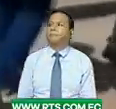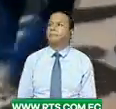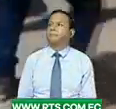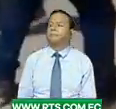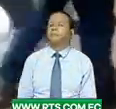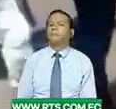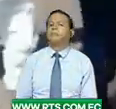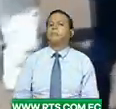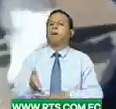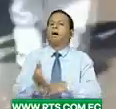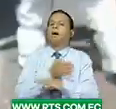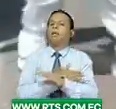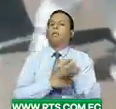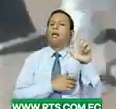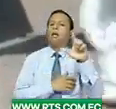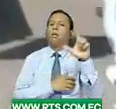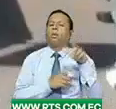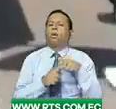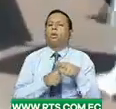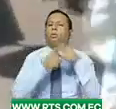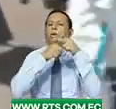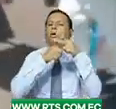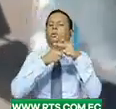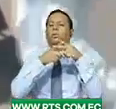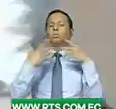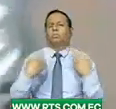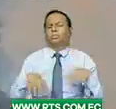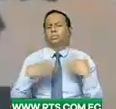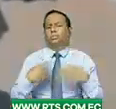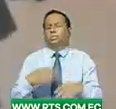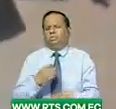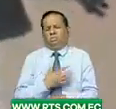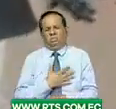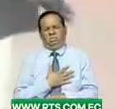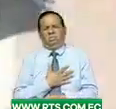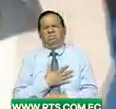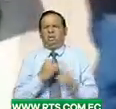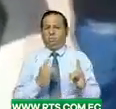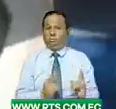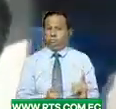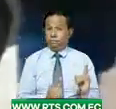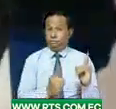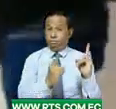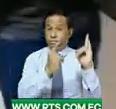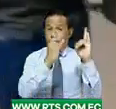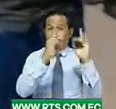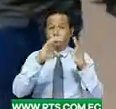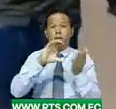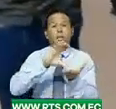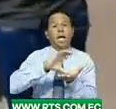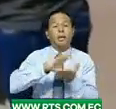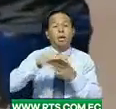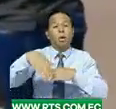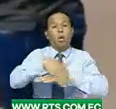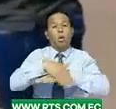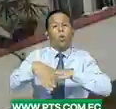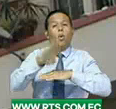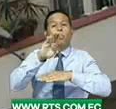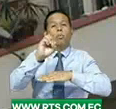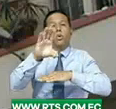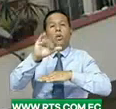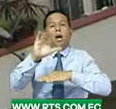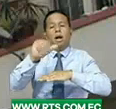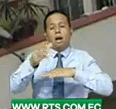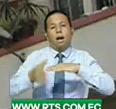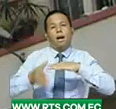El lunes iniciaba con una noticia trágica para los habitantes de uno de los edificios de las calles Boyacá y Víctor Manuel Rendón, esto en